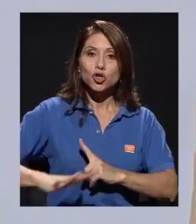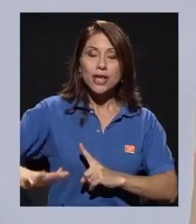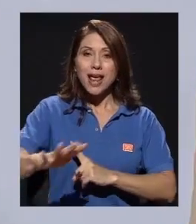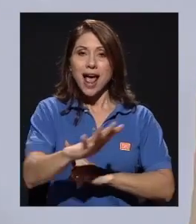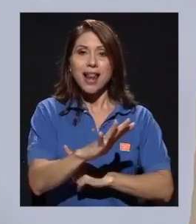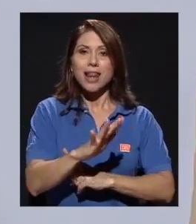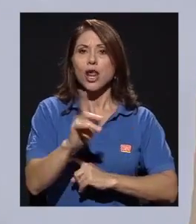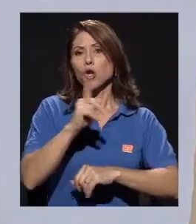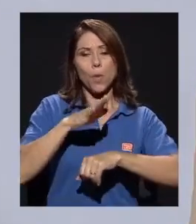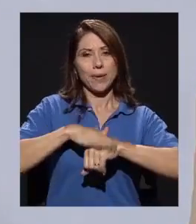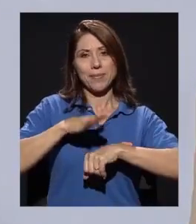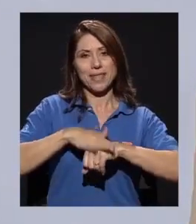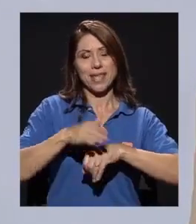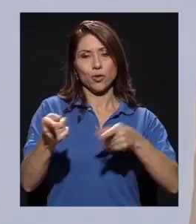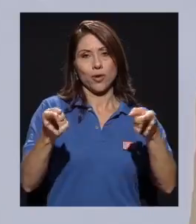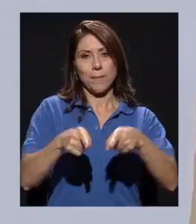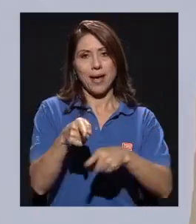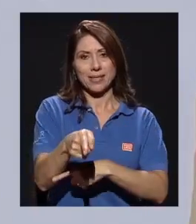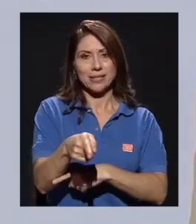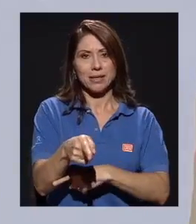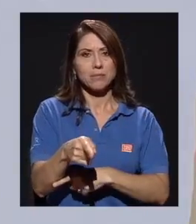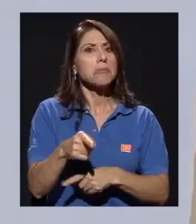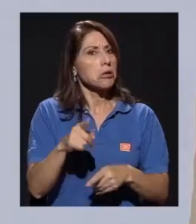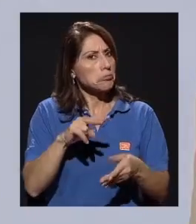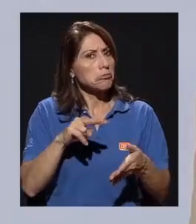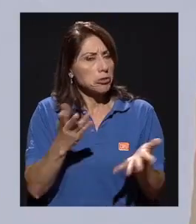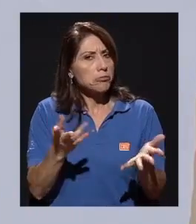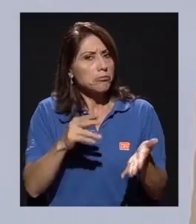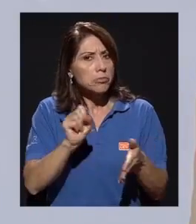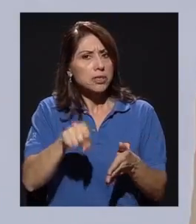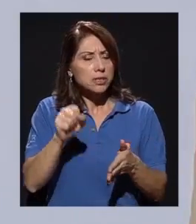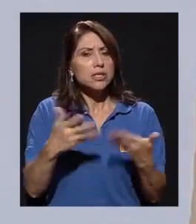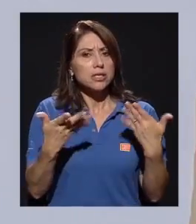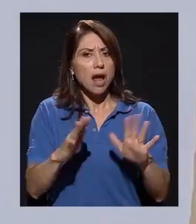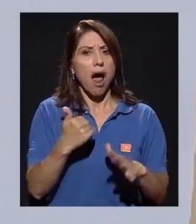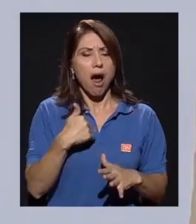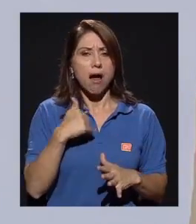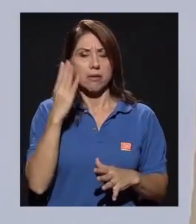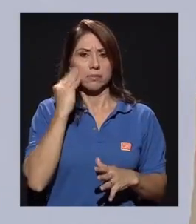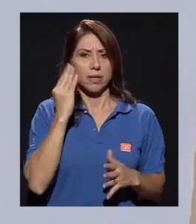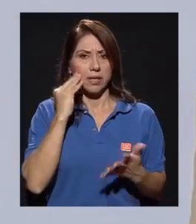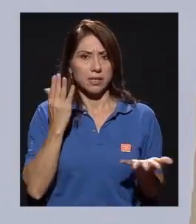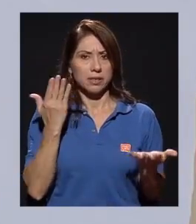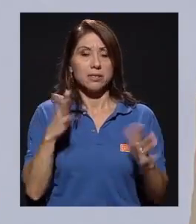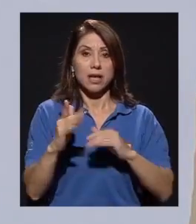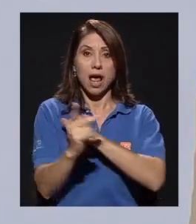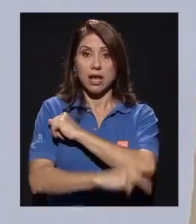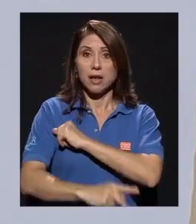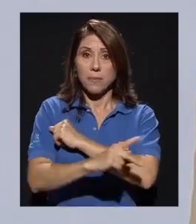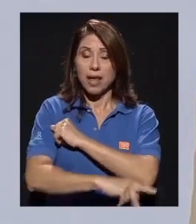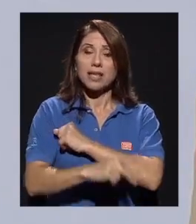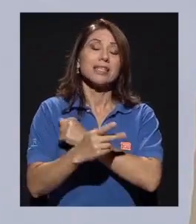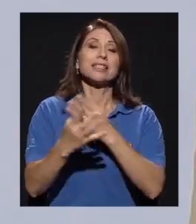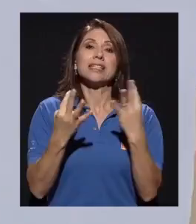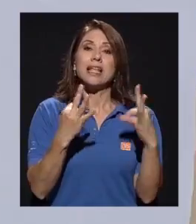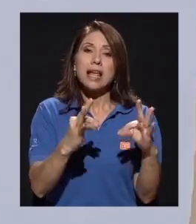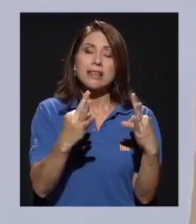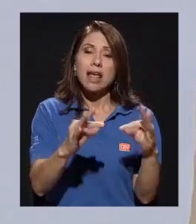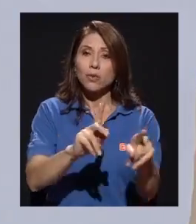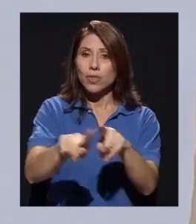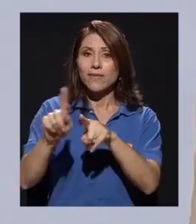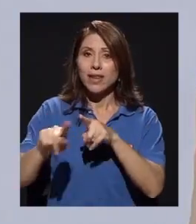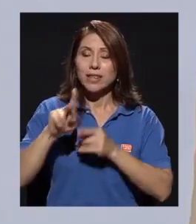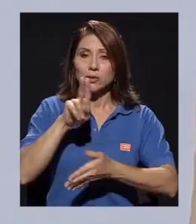se se genere no digo que no hayan experiencias hay iniciativas el país está de alguna manera en las universidades intentando que